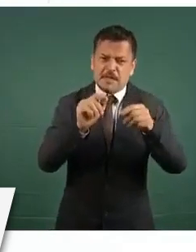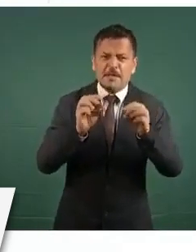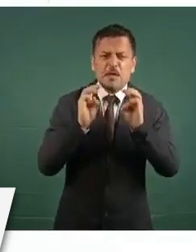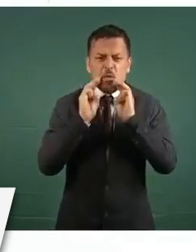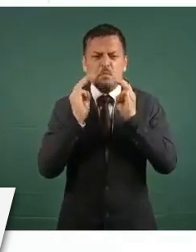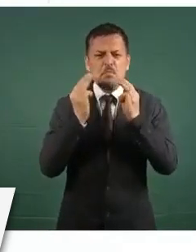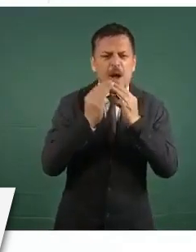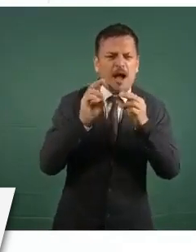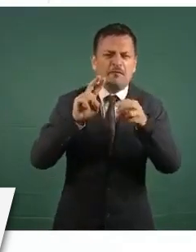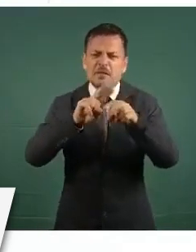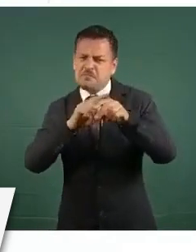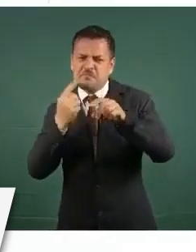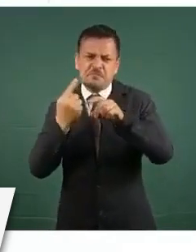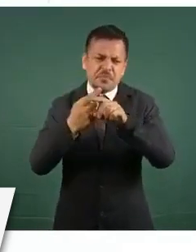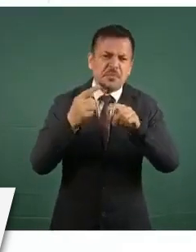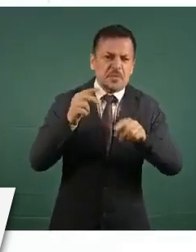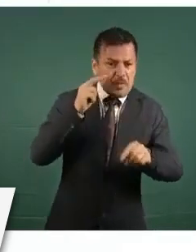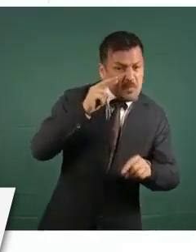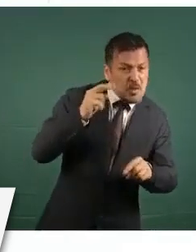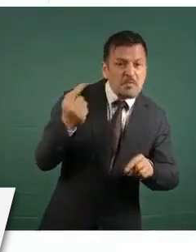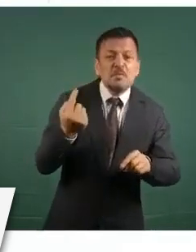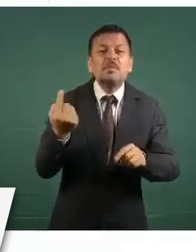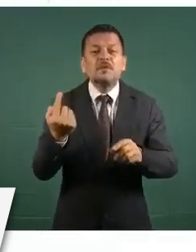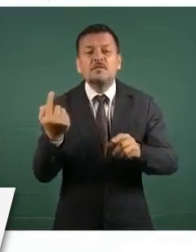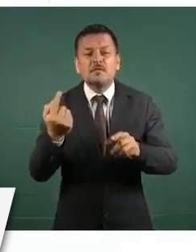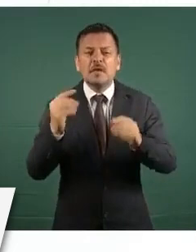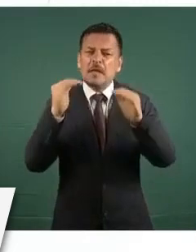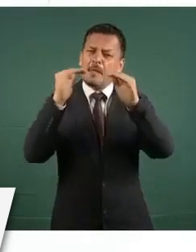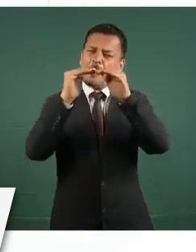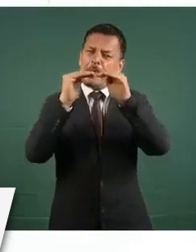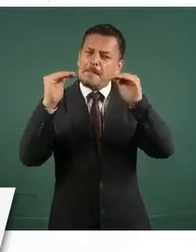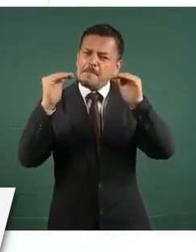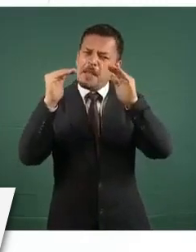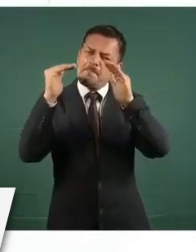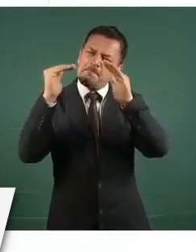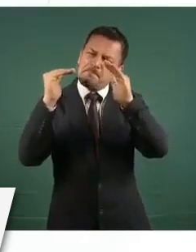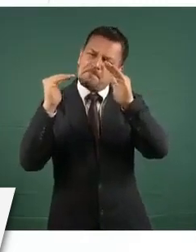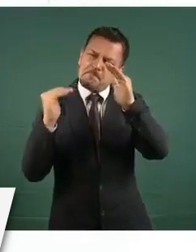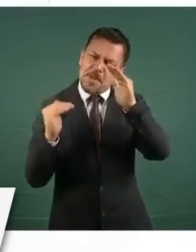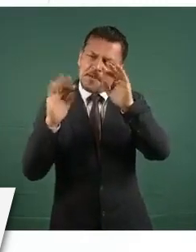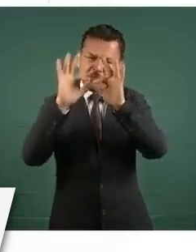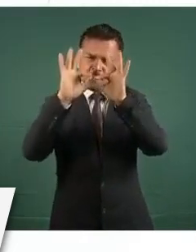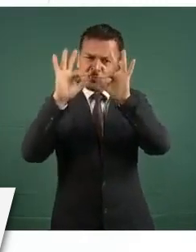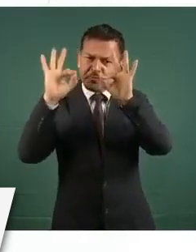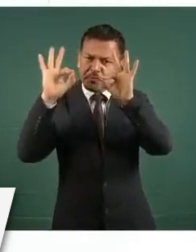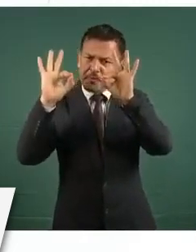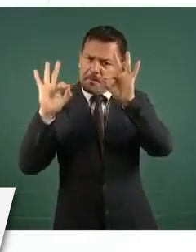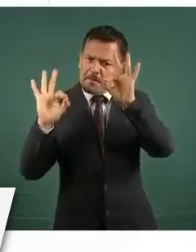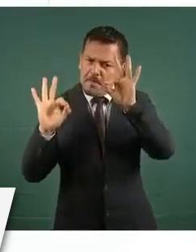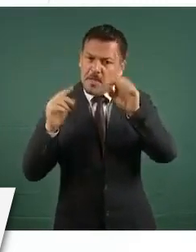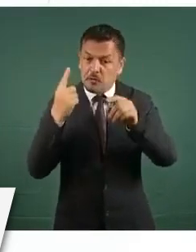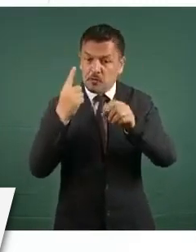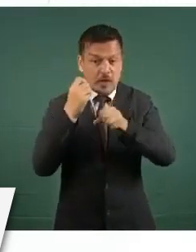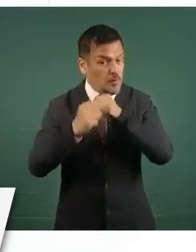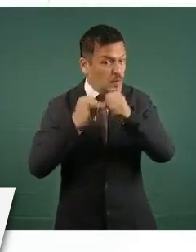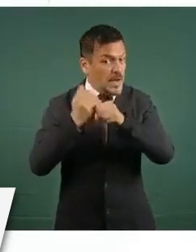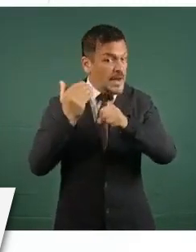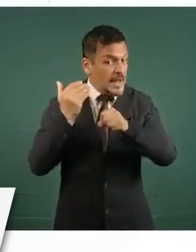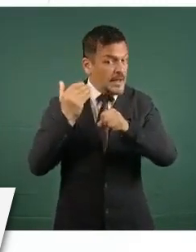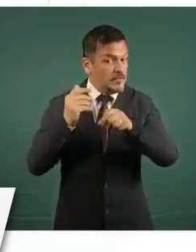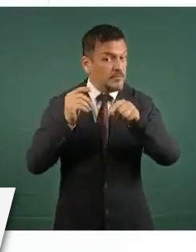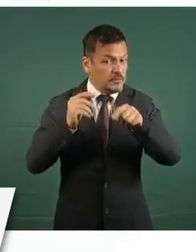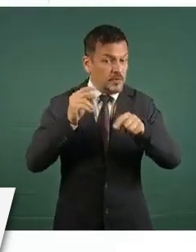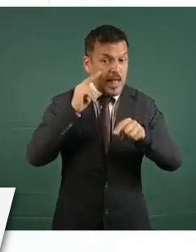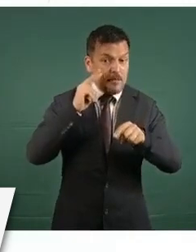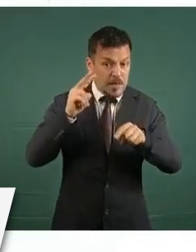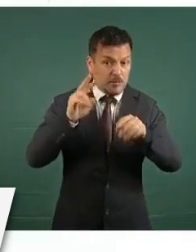organizado hemos tenido una reducción verdaderamente significativa en un año y aunque la cifra de homicidios